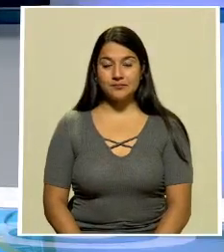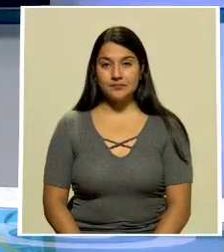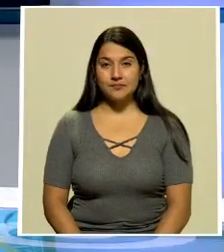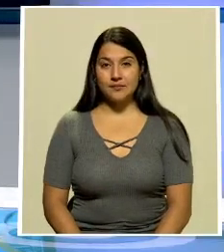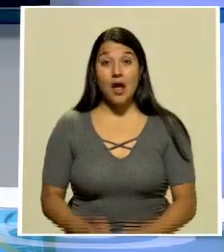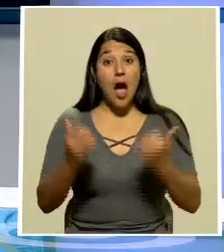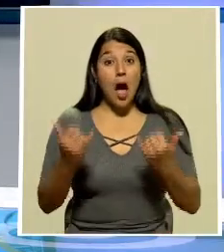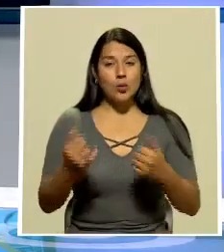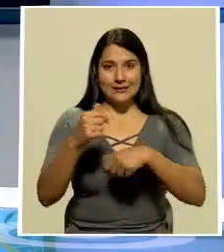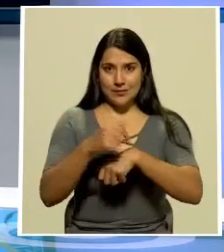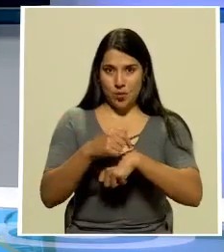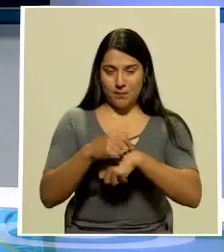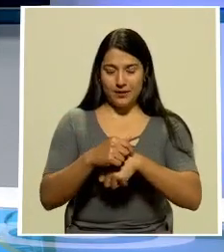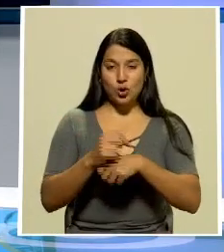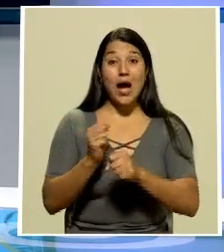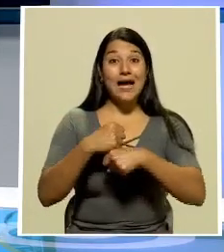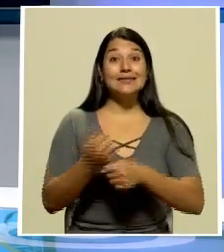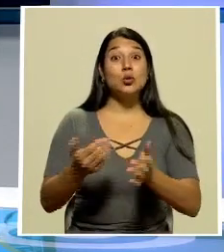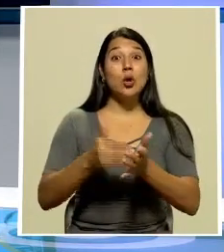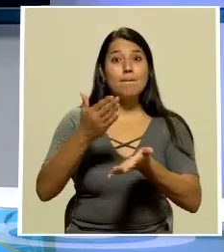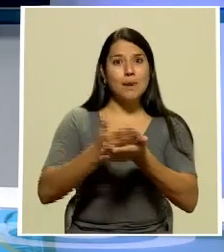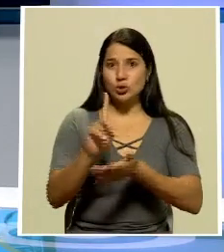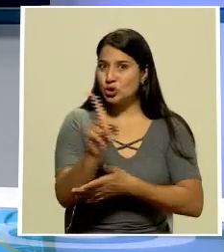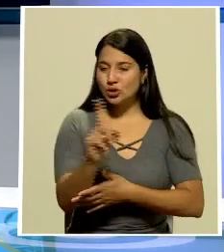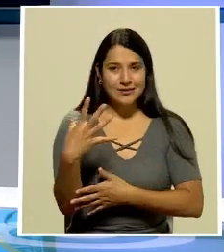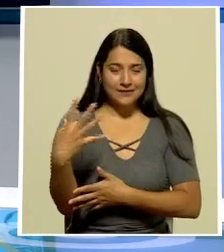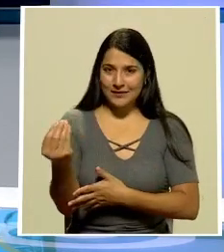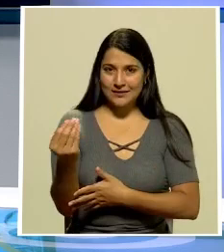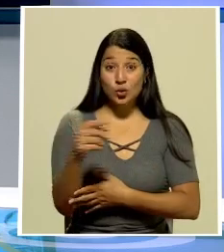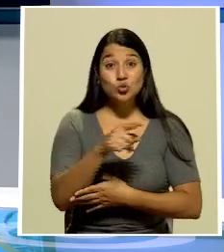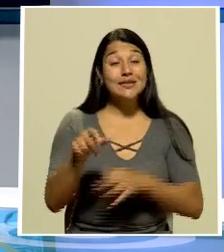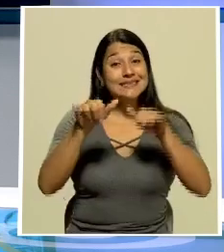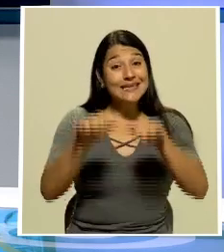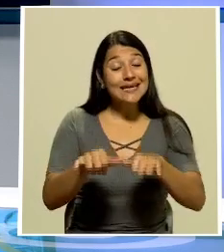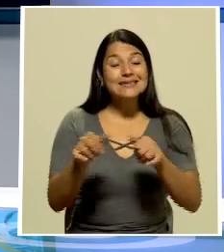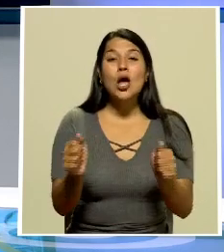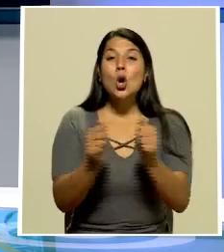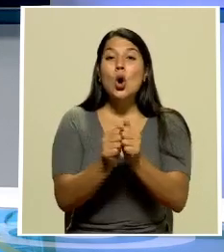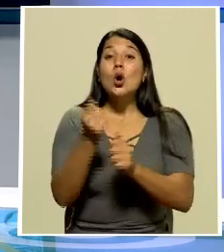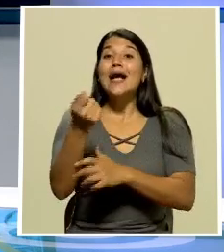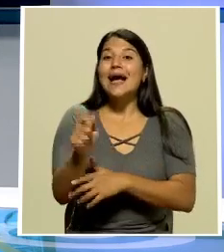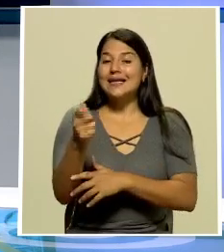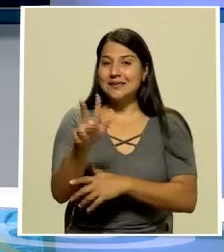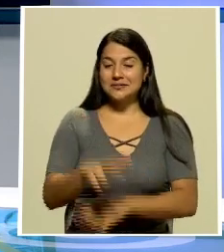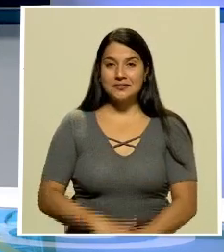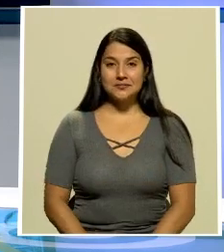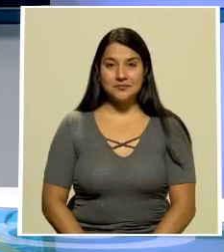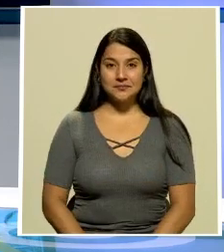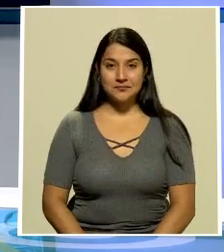En este momento nos vamos a una nueva pausa, pero no se vaya, quédese en la señal de Canal 13.